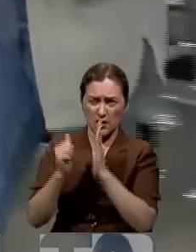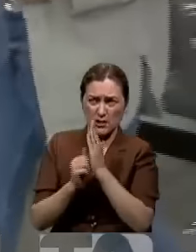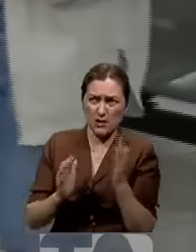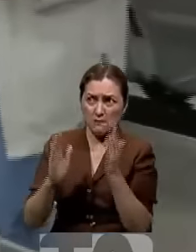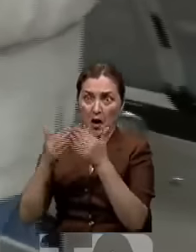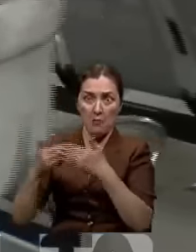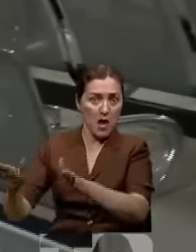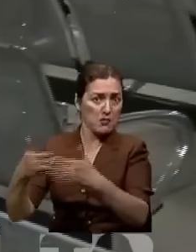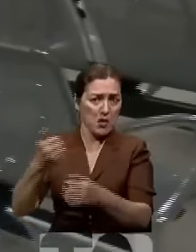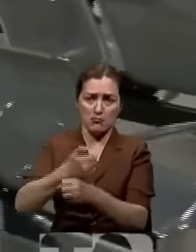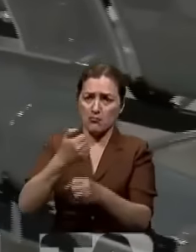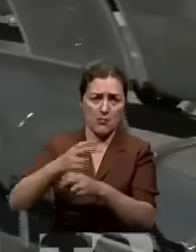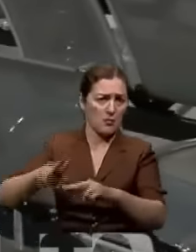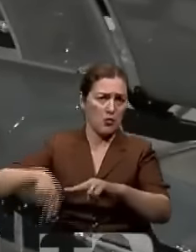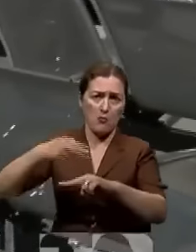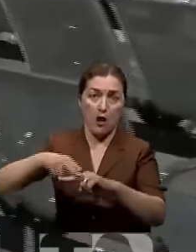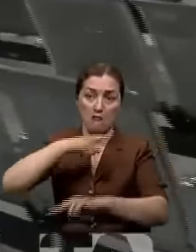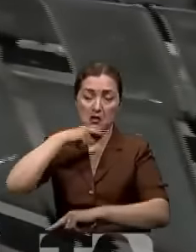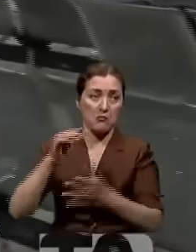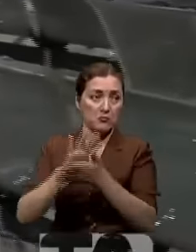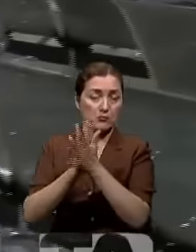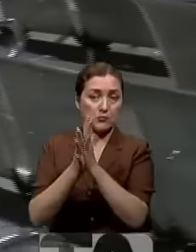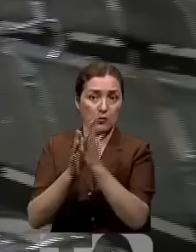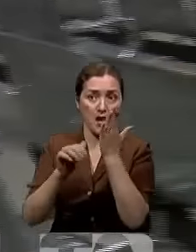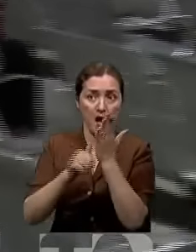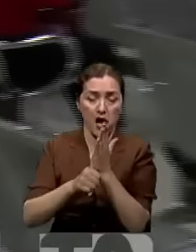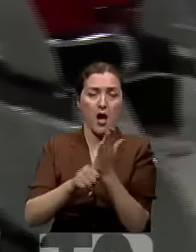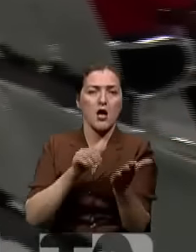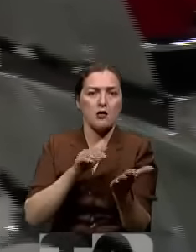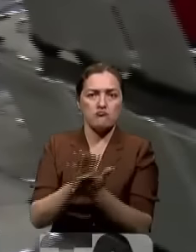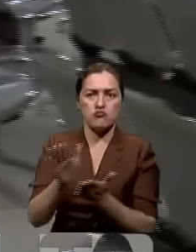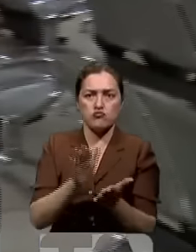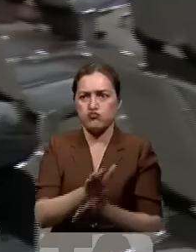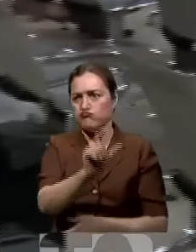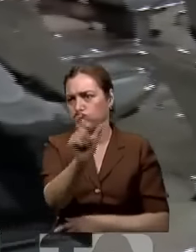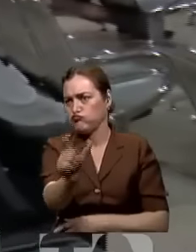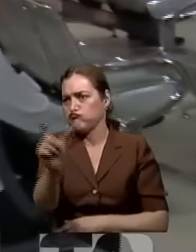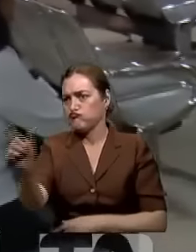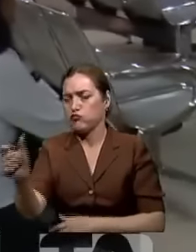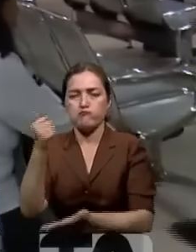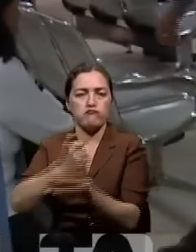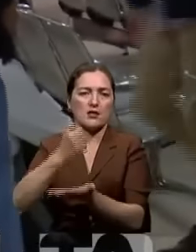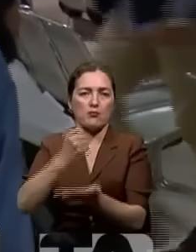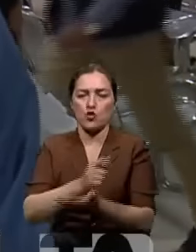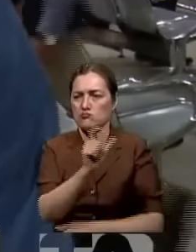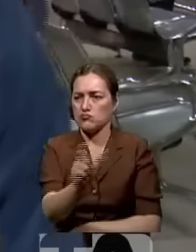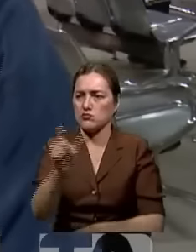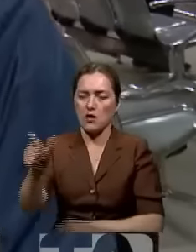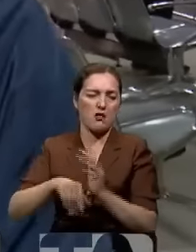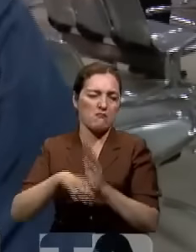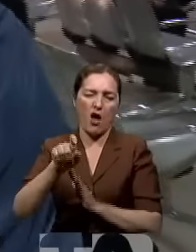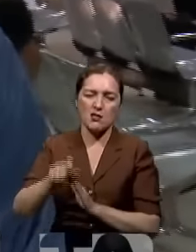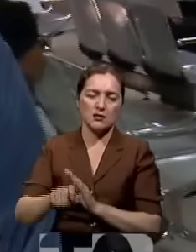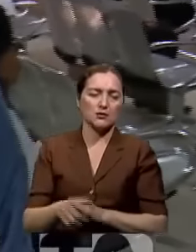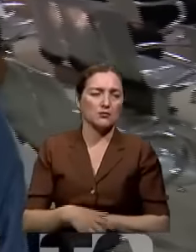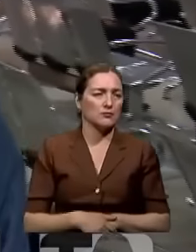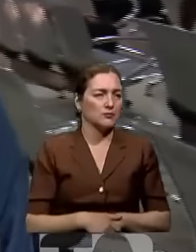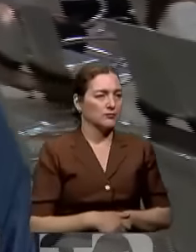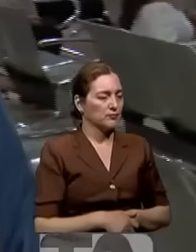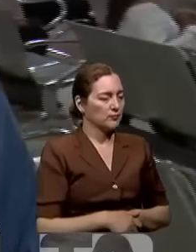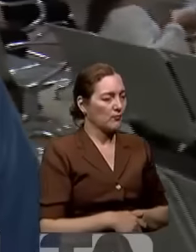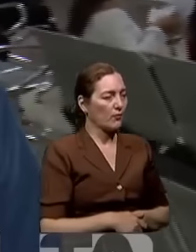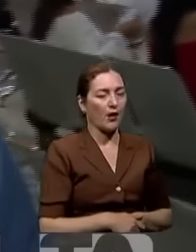trabajando con total normalidad, emitiendo la cédula de identidad y también pasaporte, que son los más requeridos en esta entidad.